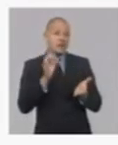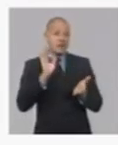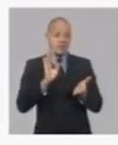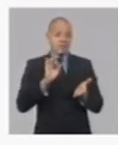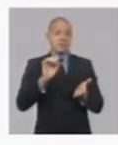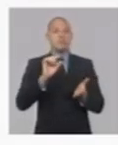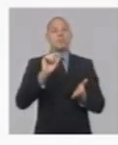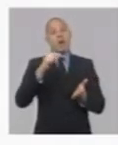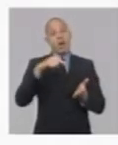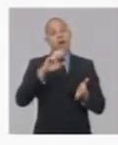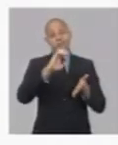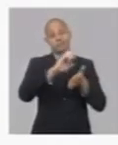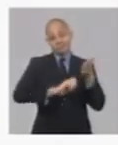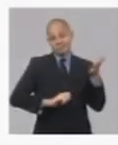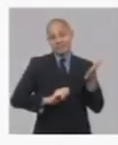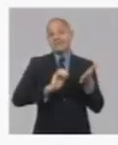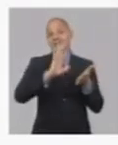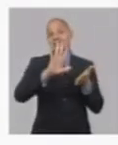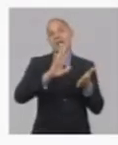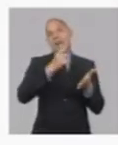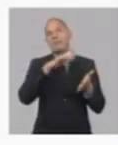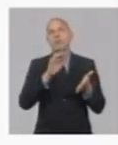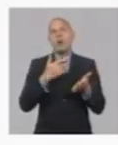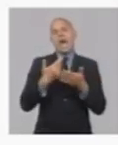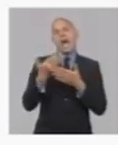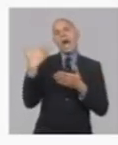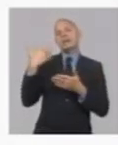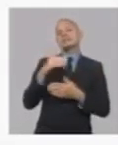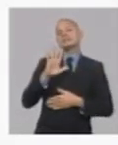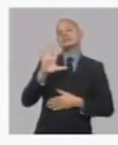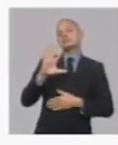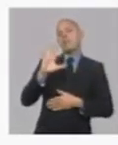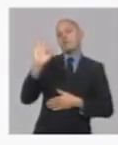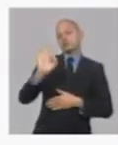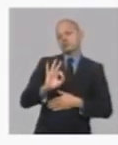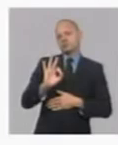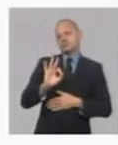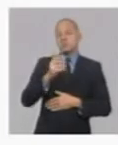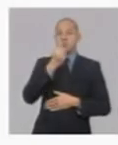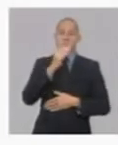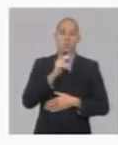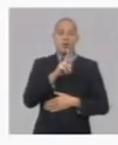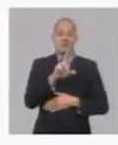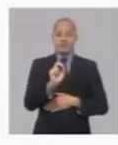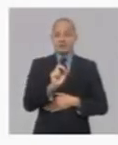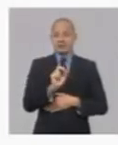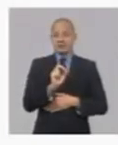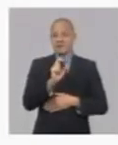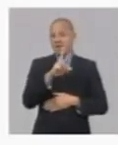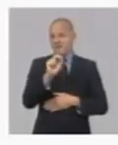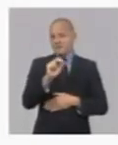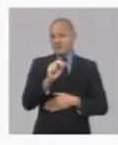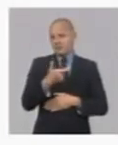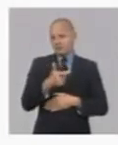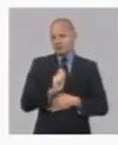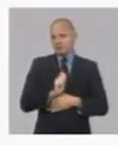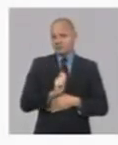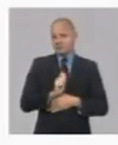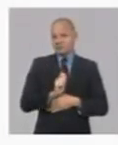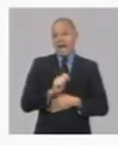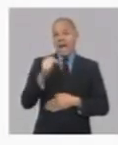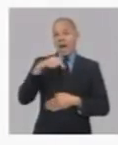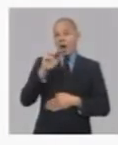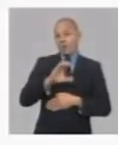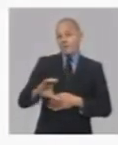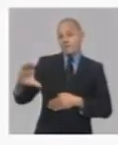salariales, pues este 5% se aplica a la totalidad de las remuneraciones, insisto,